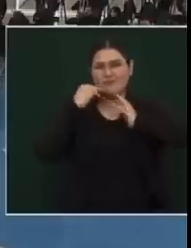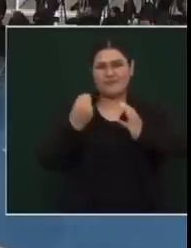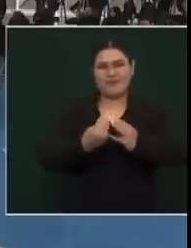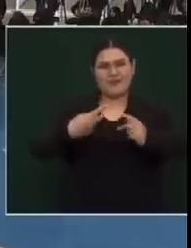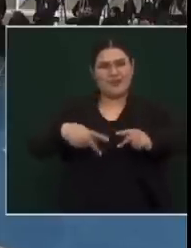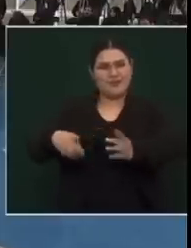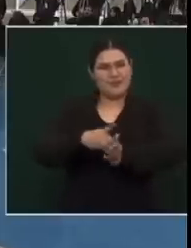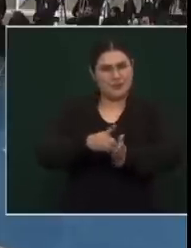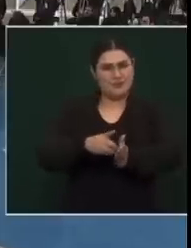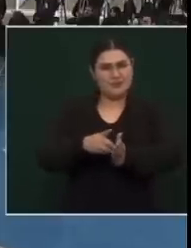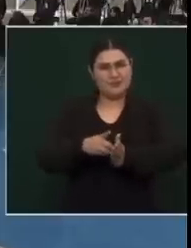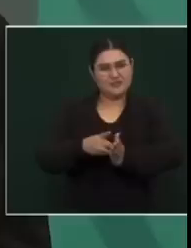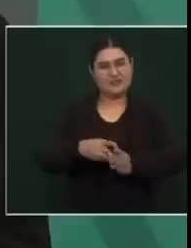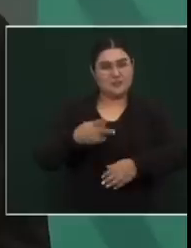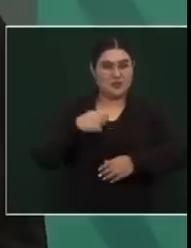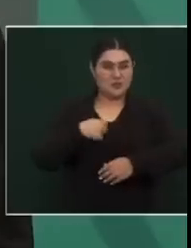estoy en eso,